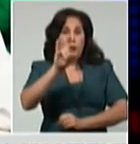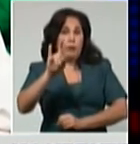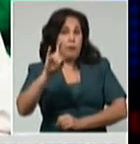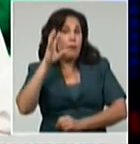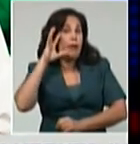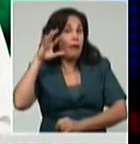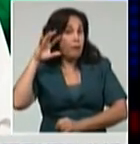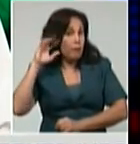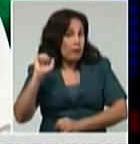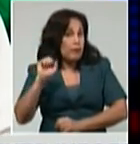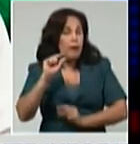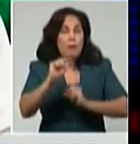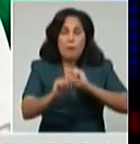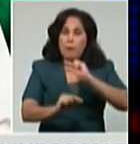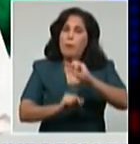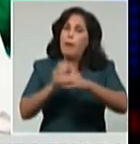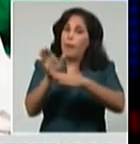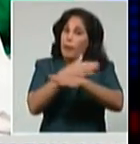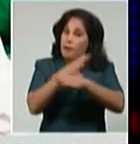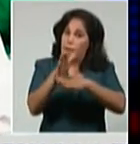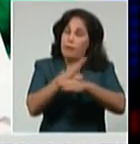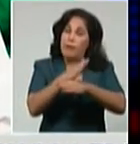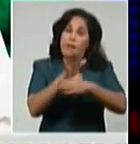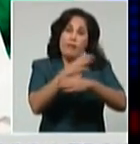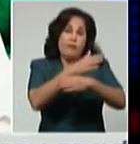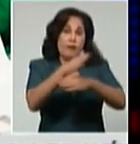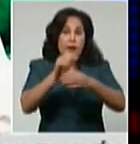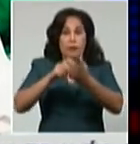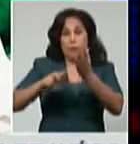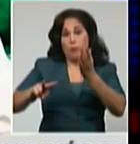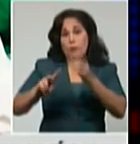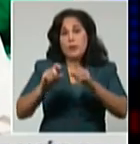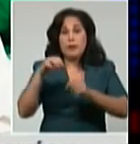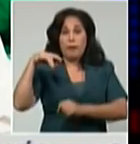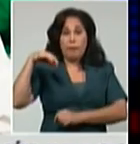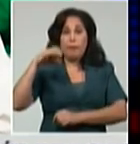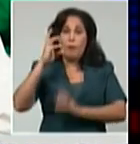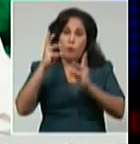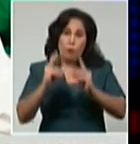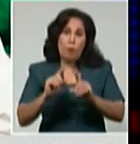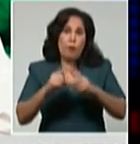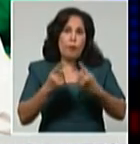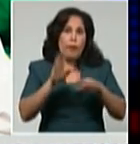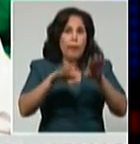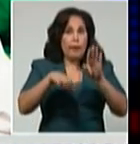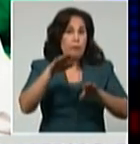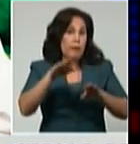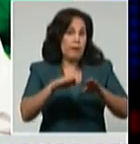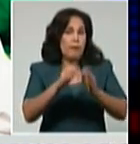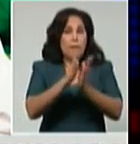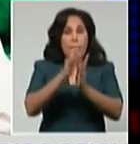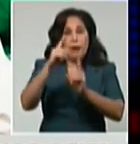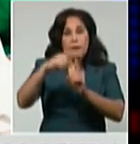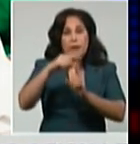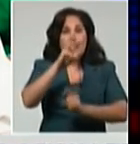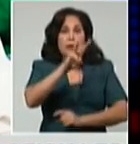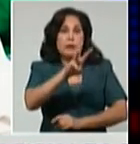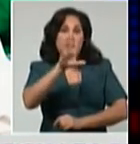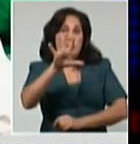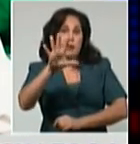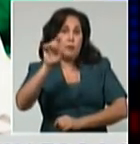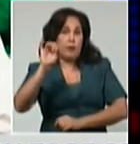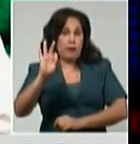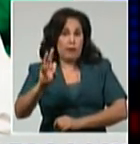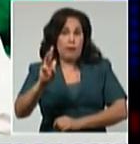que va en correspondencia con la complejidad epidemiológica que tienen los territorios, de Matanzas